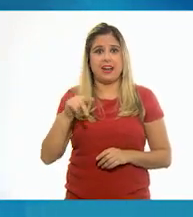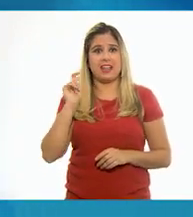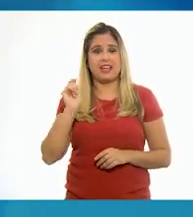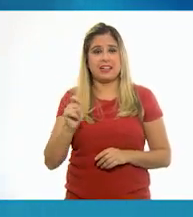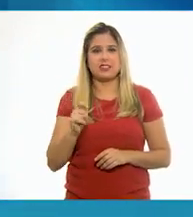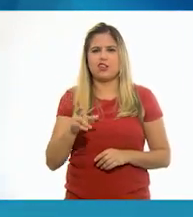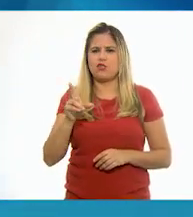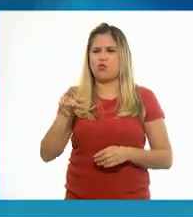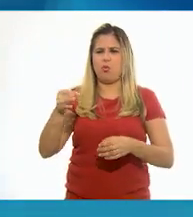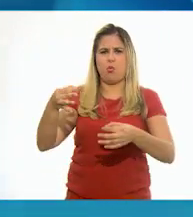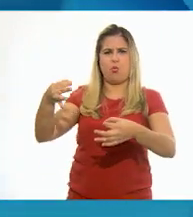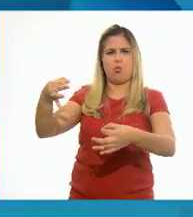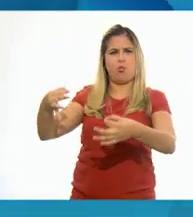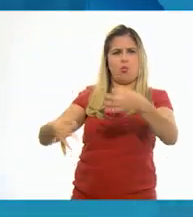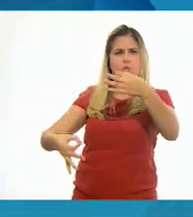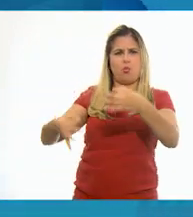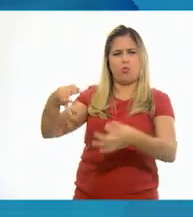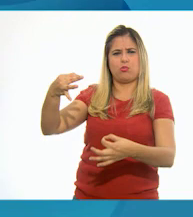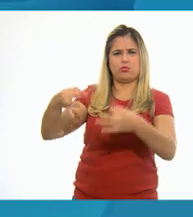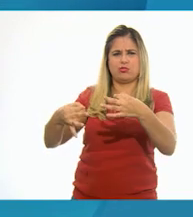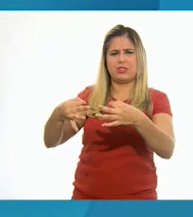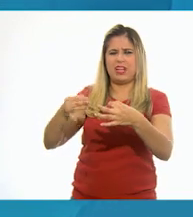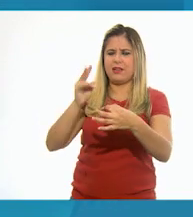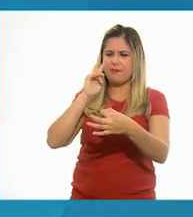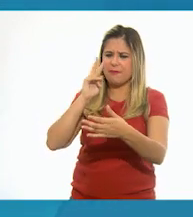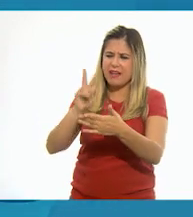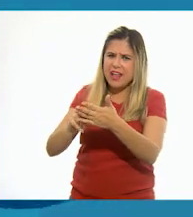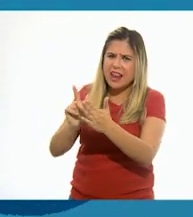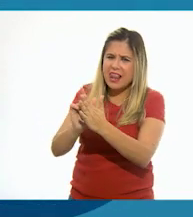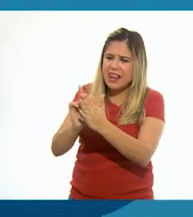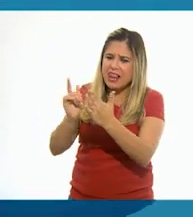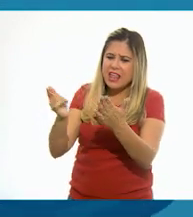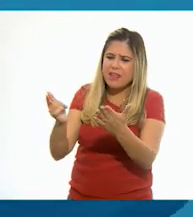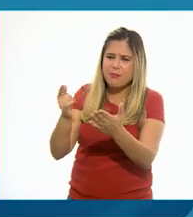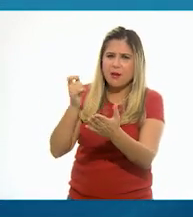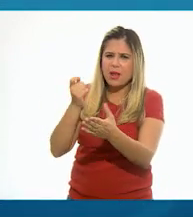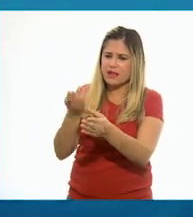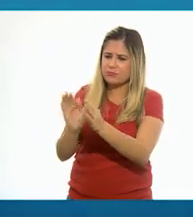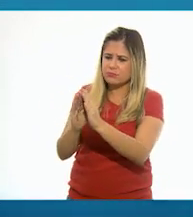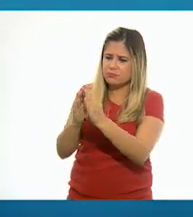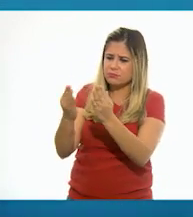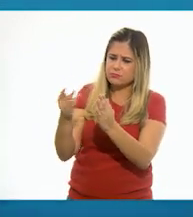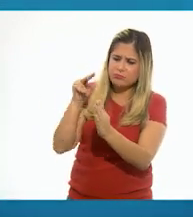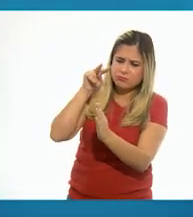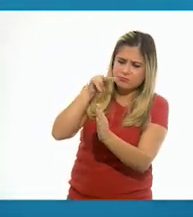no juzgues un libro por su cubierta.